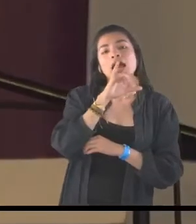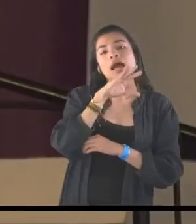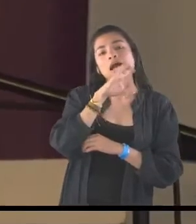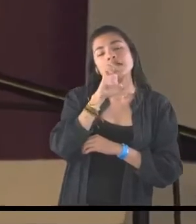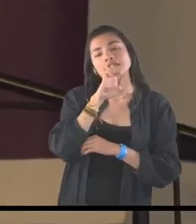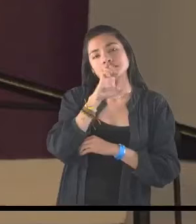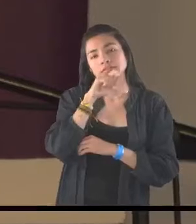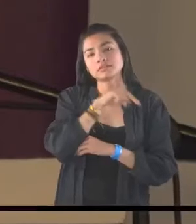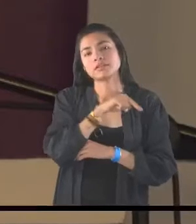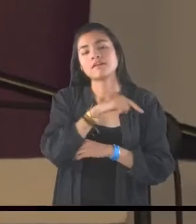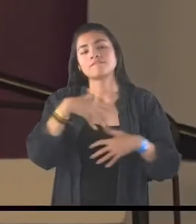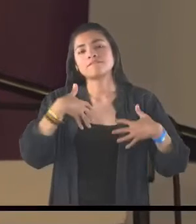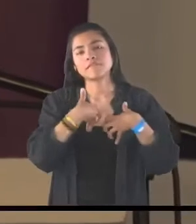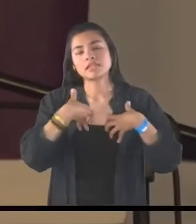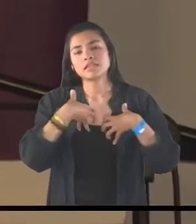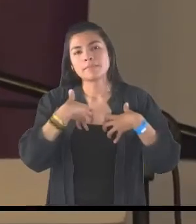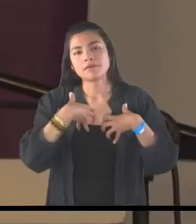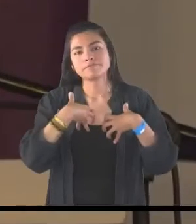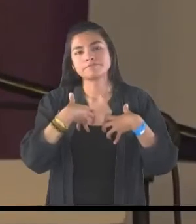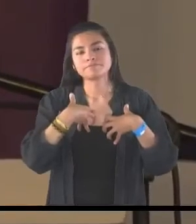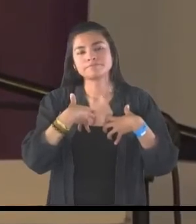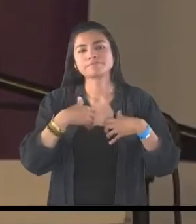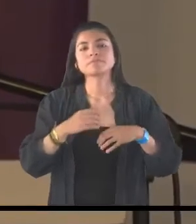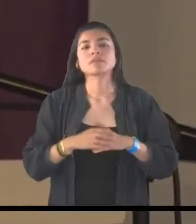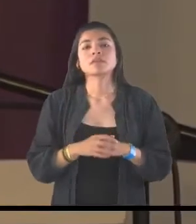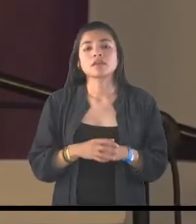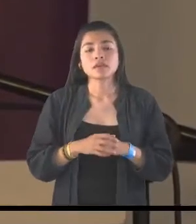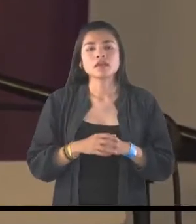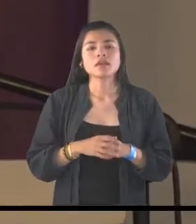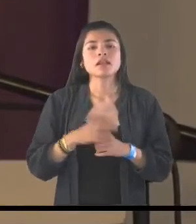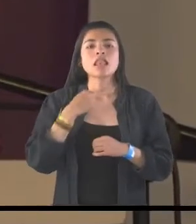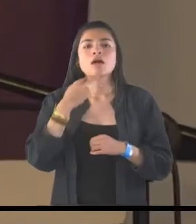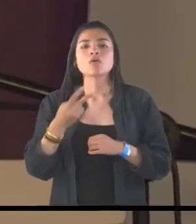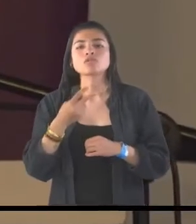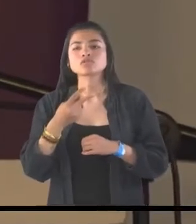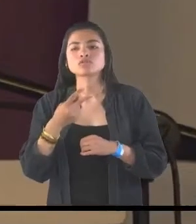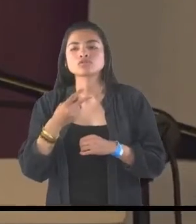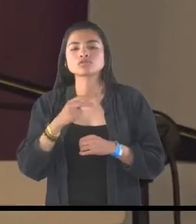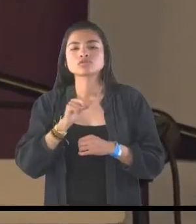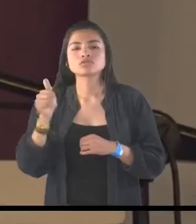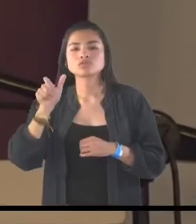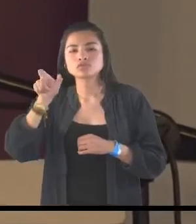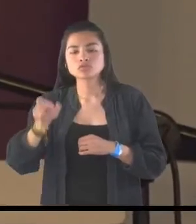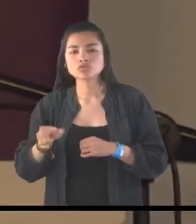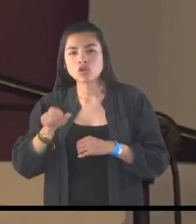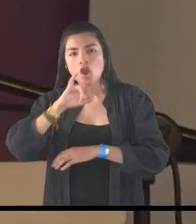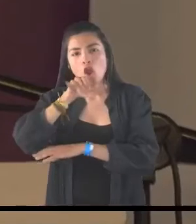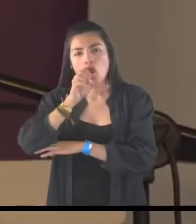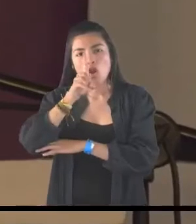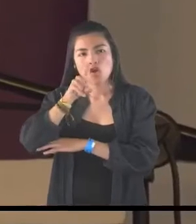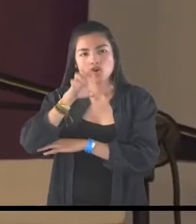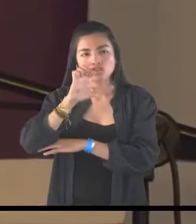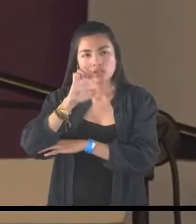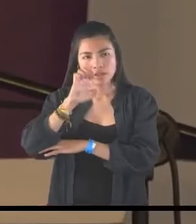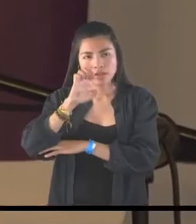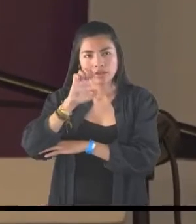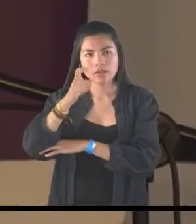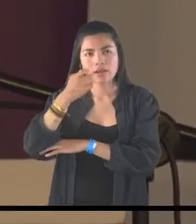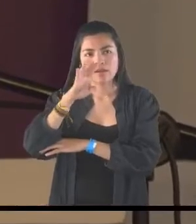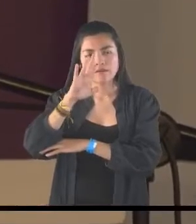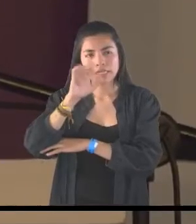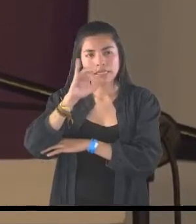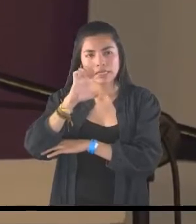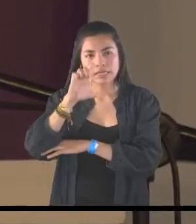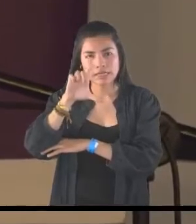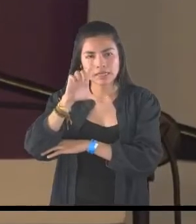Angulo, víctima de desplazamiento forzado, y la voz de el señor José Gabriel Morales, víctima de desplazamiento forzado